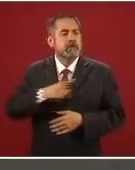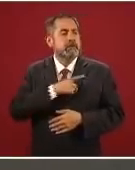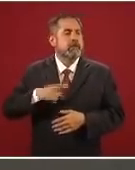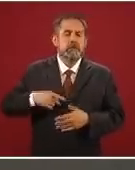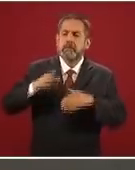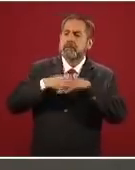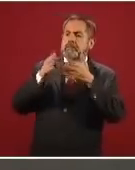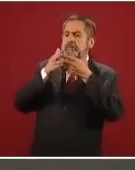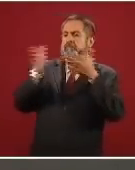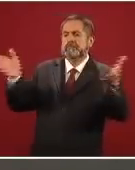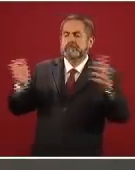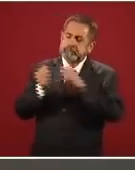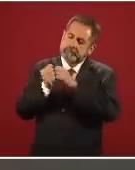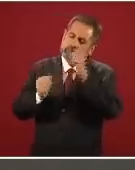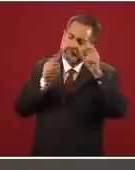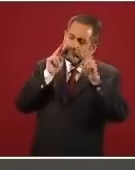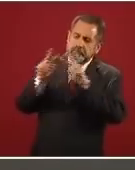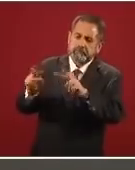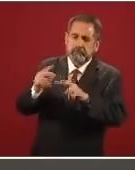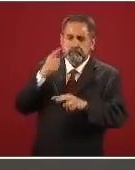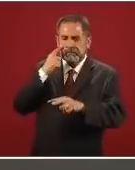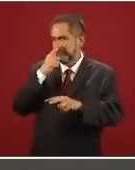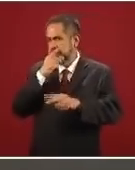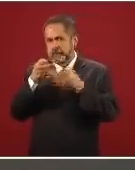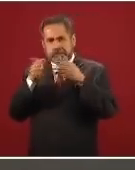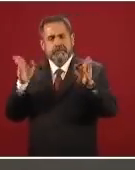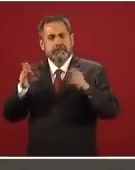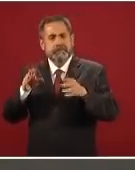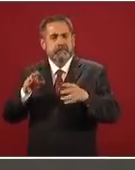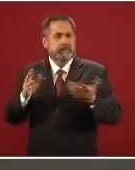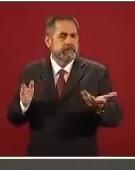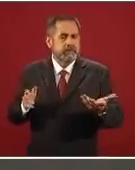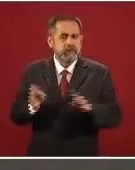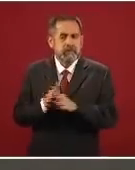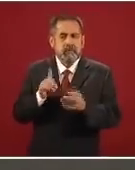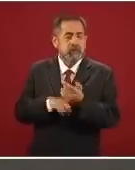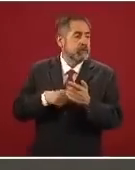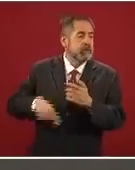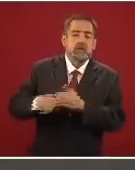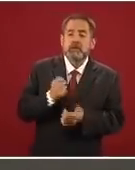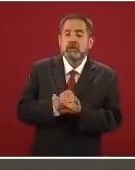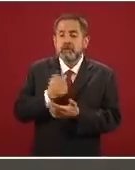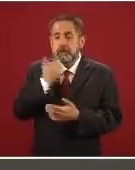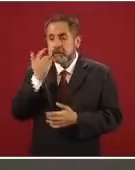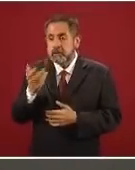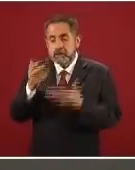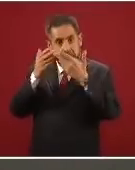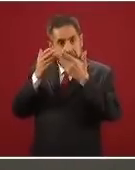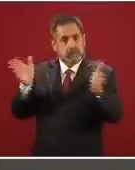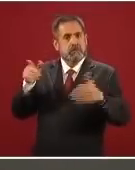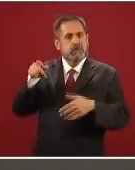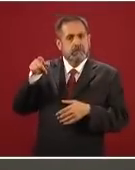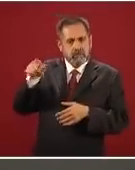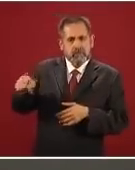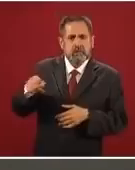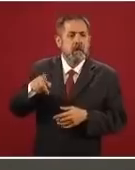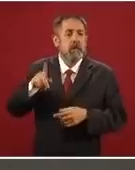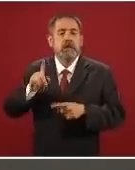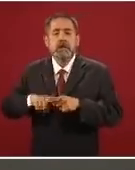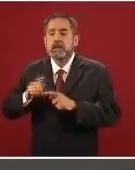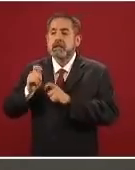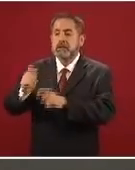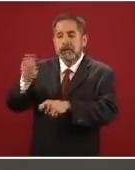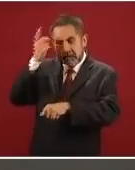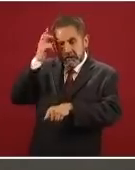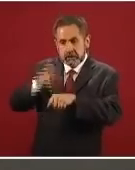pública la vida y que haya más democracia en este país. Y dentro de las exigencias es la apertura para la elección tanto